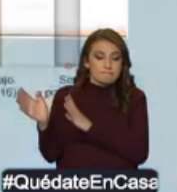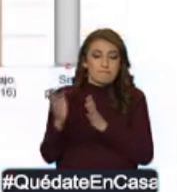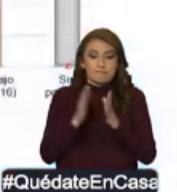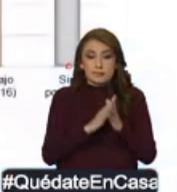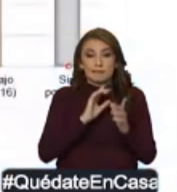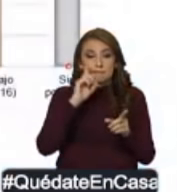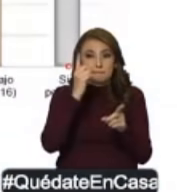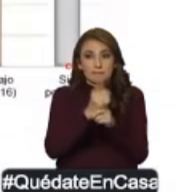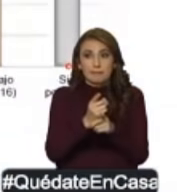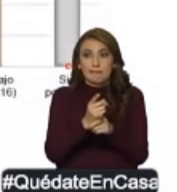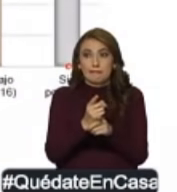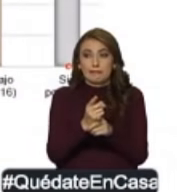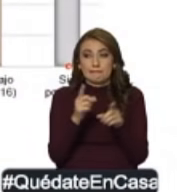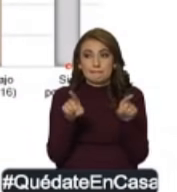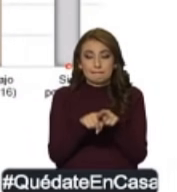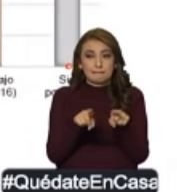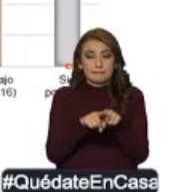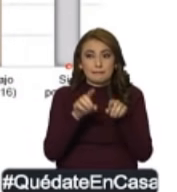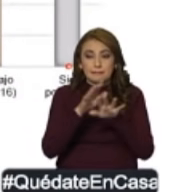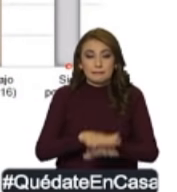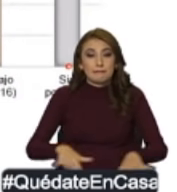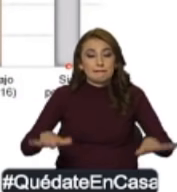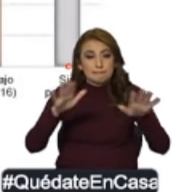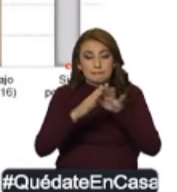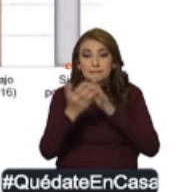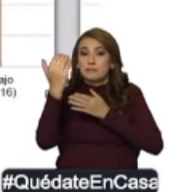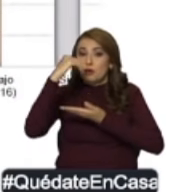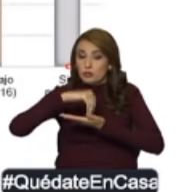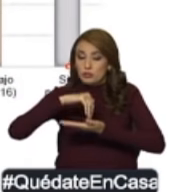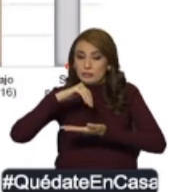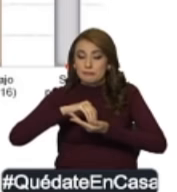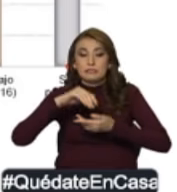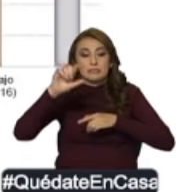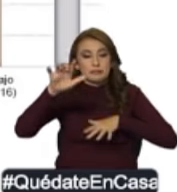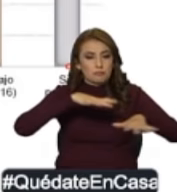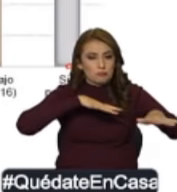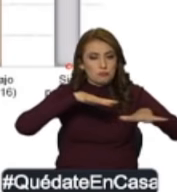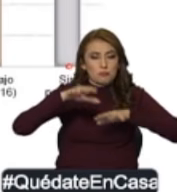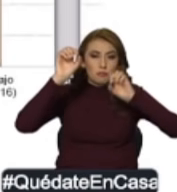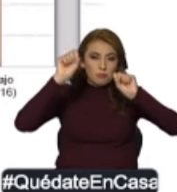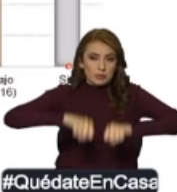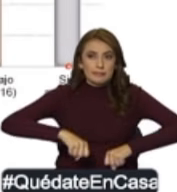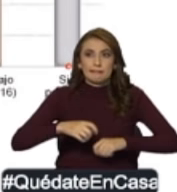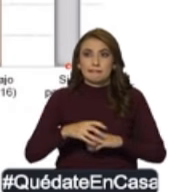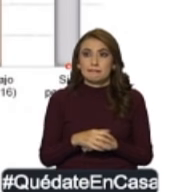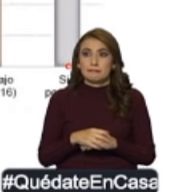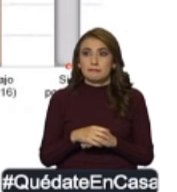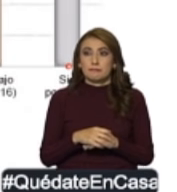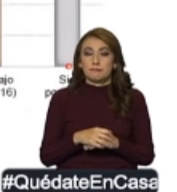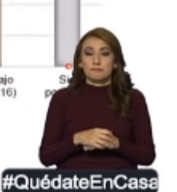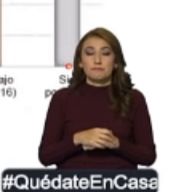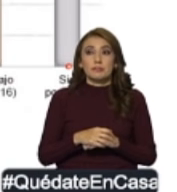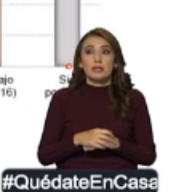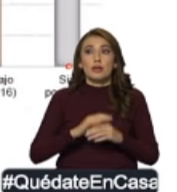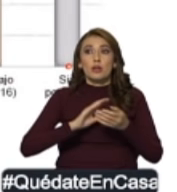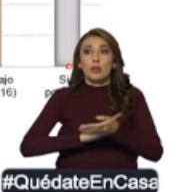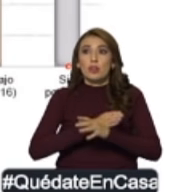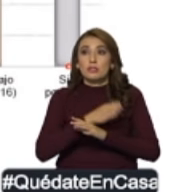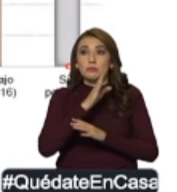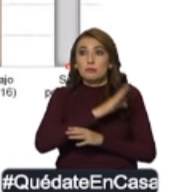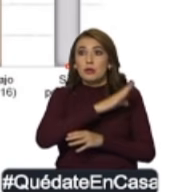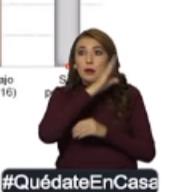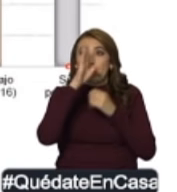inmunidad significativa y que podrían reiniciar algunas actividades más adelante. Luego tenemos una zona